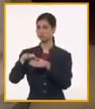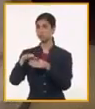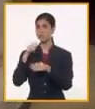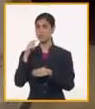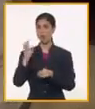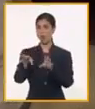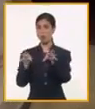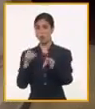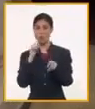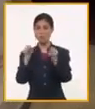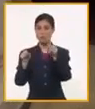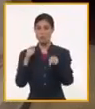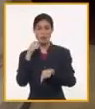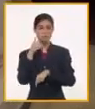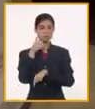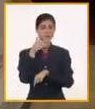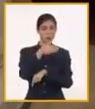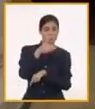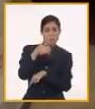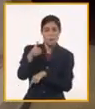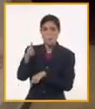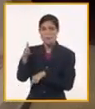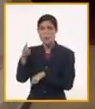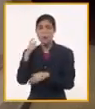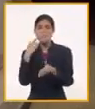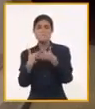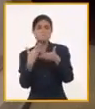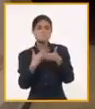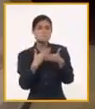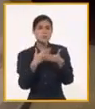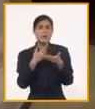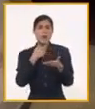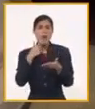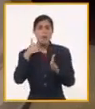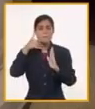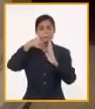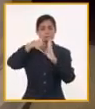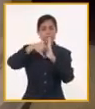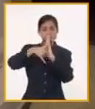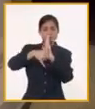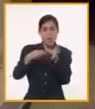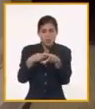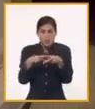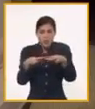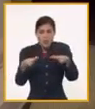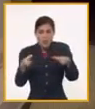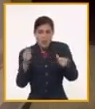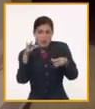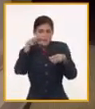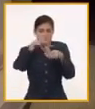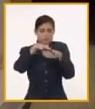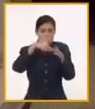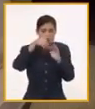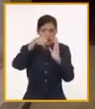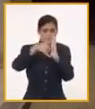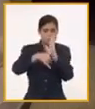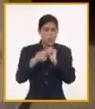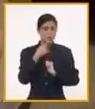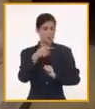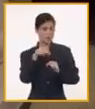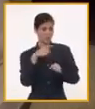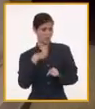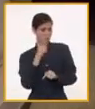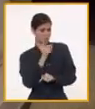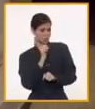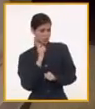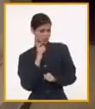medía la profundidad al surco, me bajaba el jeep, caminaba por el... Oye, esto no tiene la profundidad que ustedes dicen. Oye,